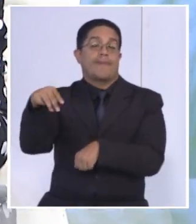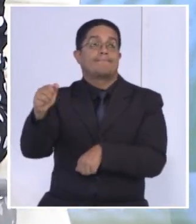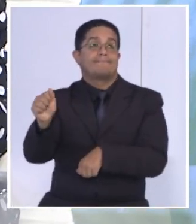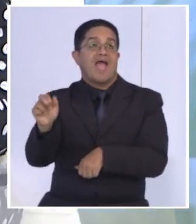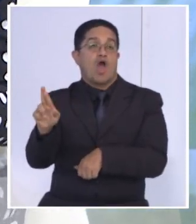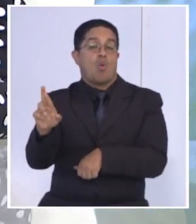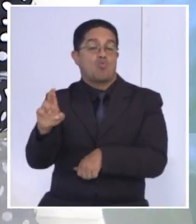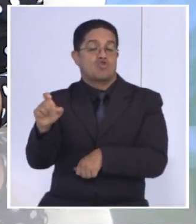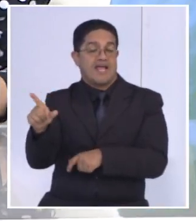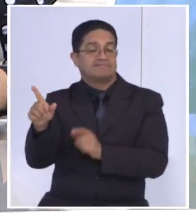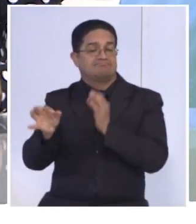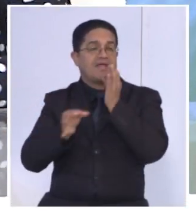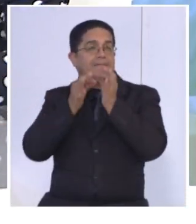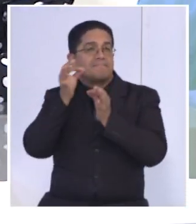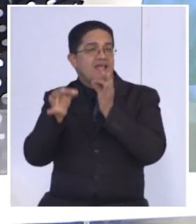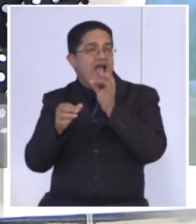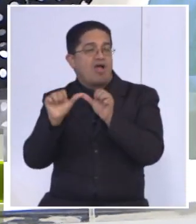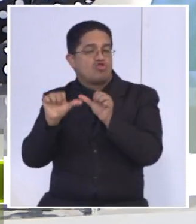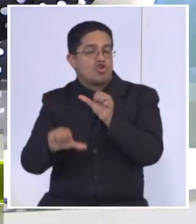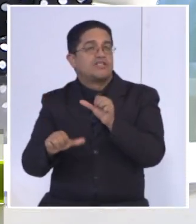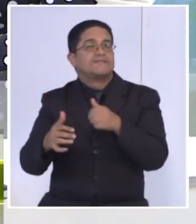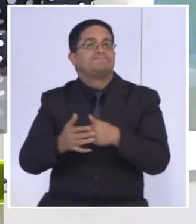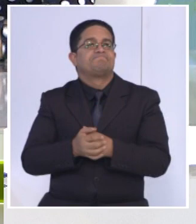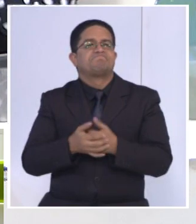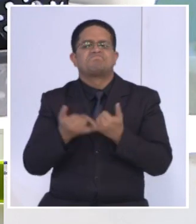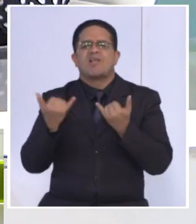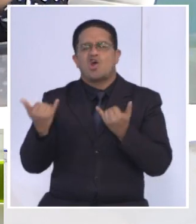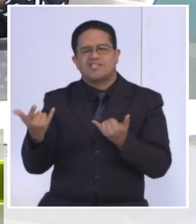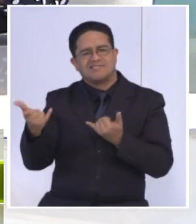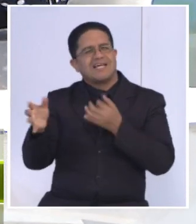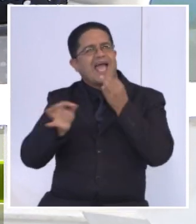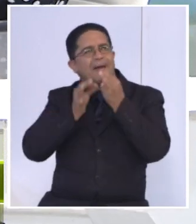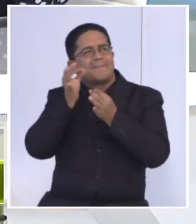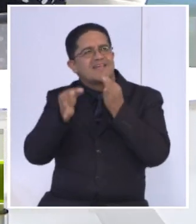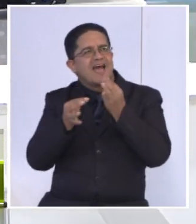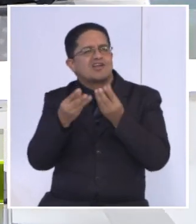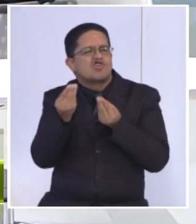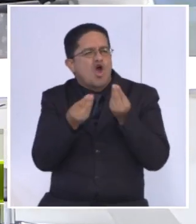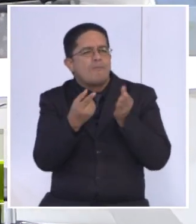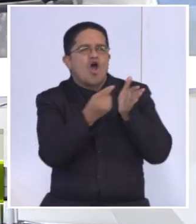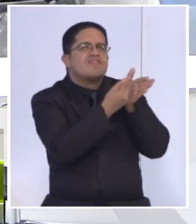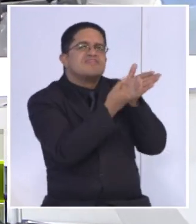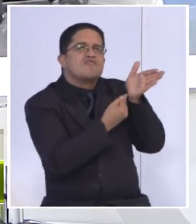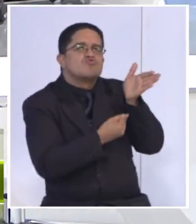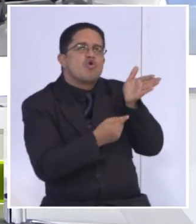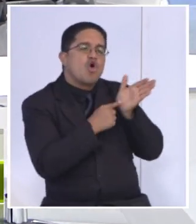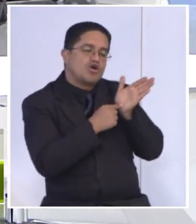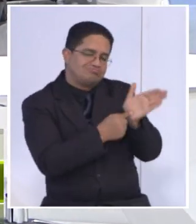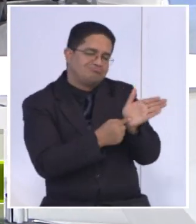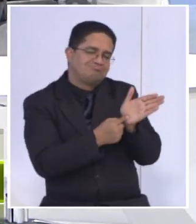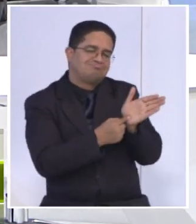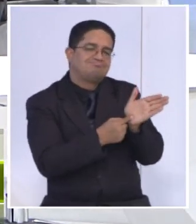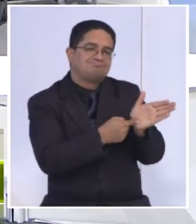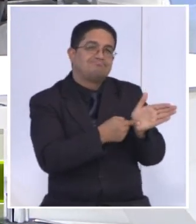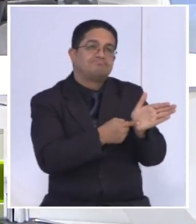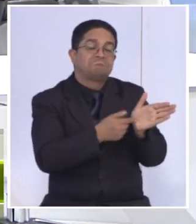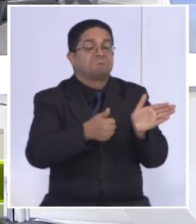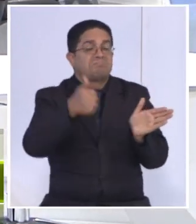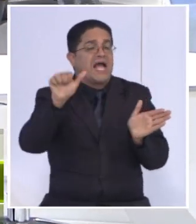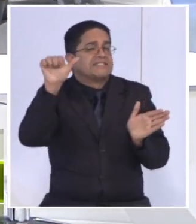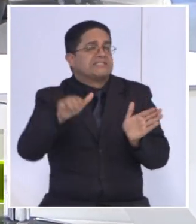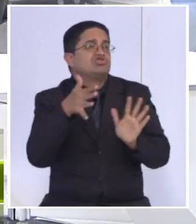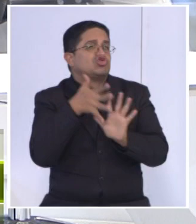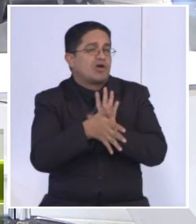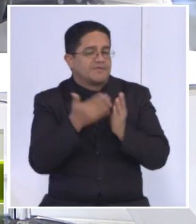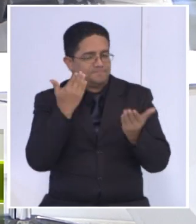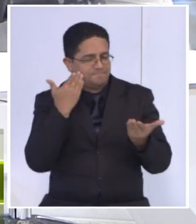Cirugía Bucomaxilofacial, y justamente el doctor nos va a explicar a través de una imagen que ha traído de forma digital más de la articulación.